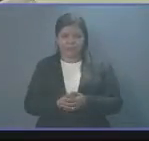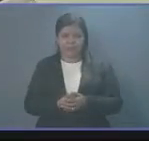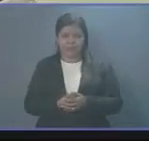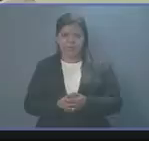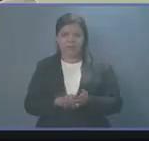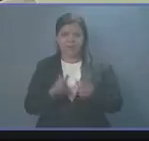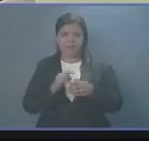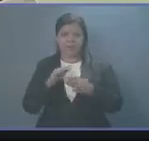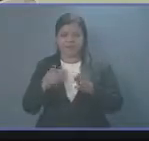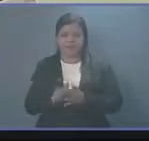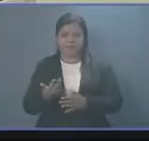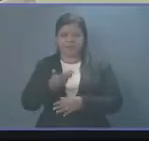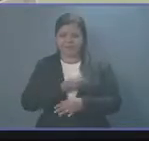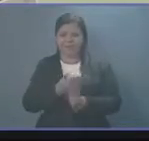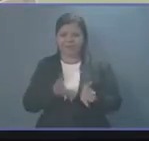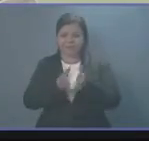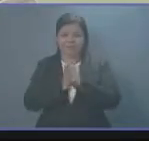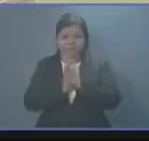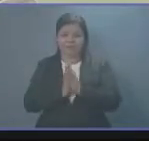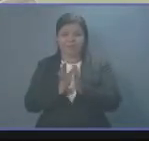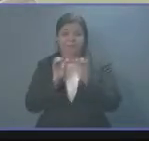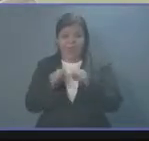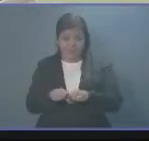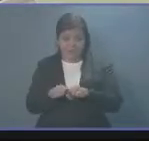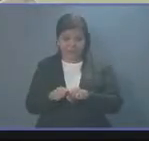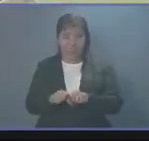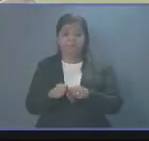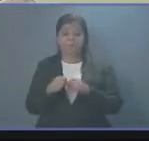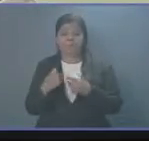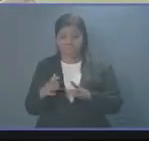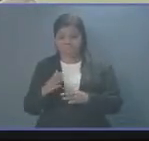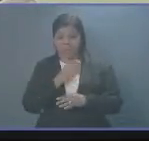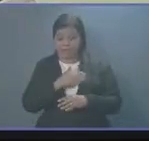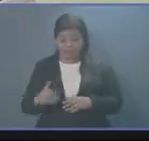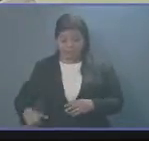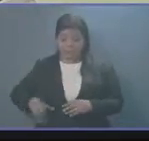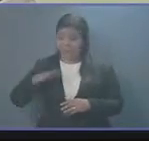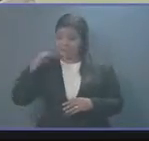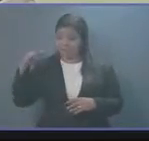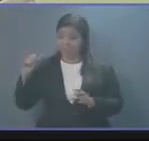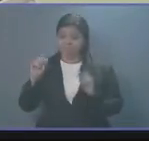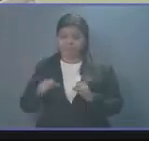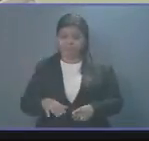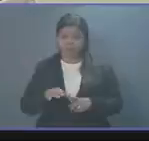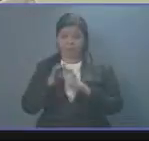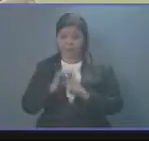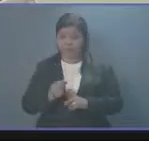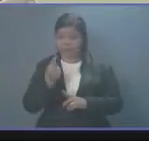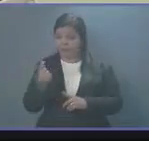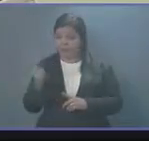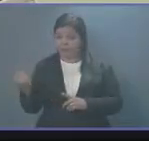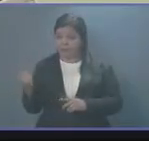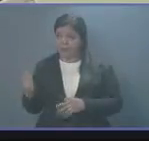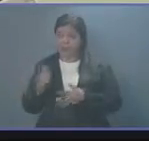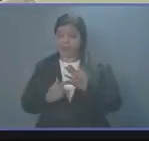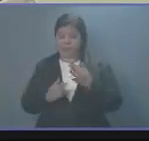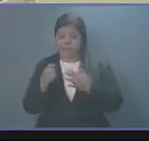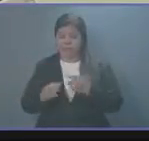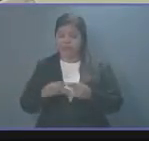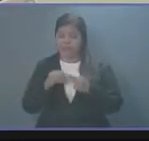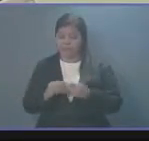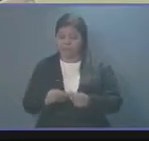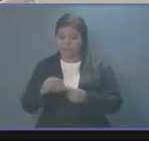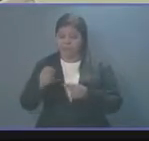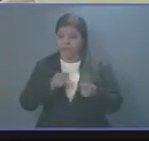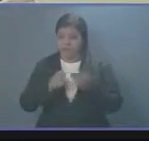anterior, solicitamos, uno, se le recomiende al señor presidente de la República nombre a los funcionarios que enumera la ley especial para regular